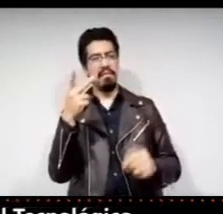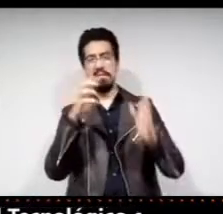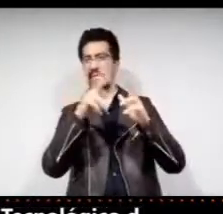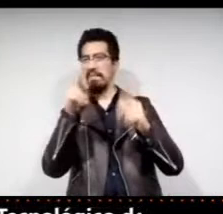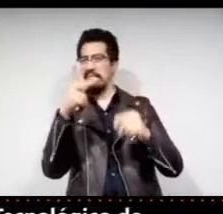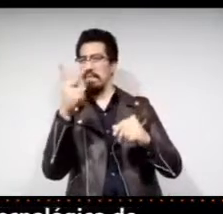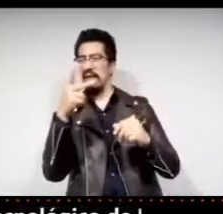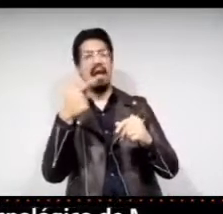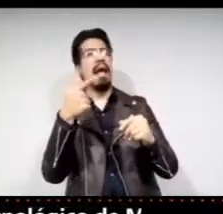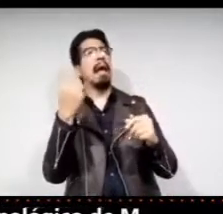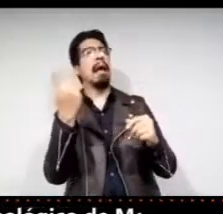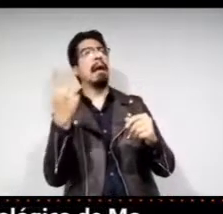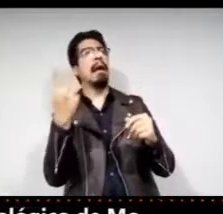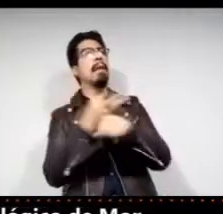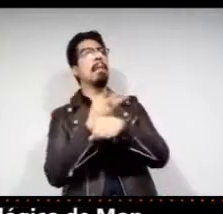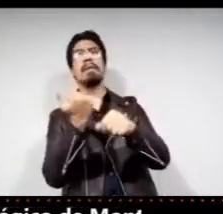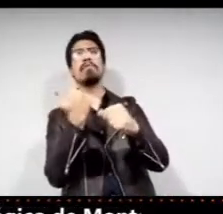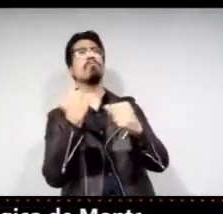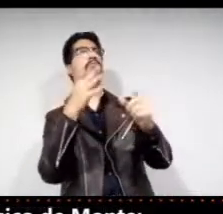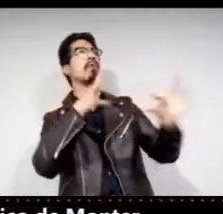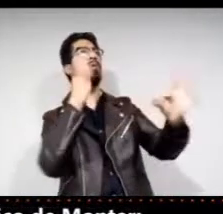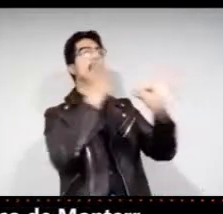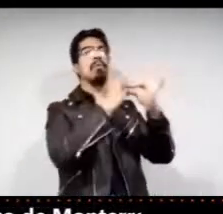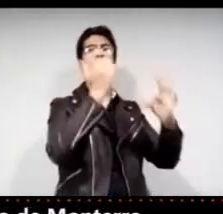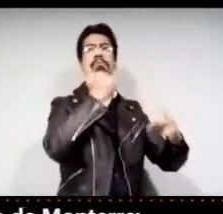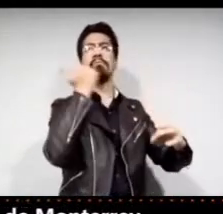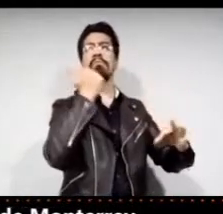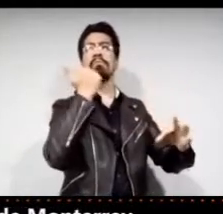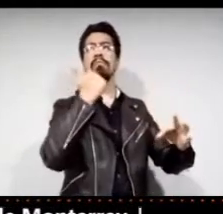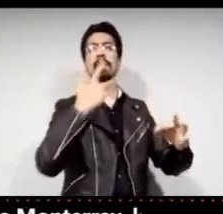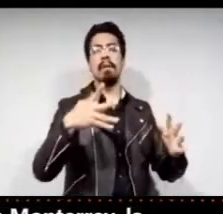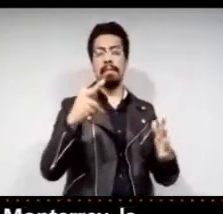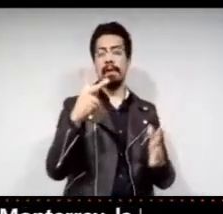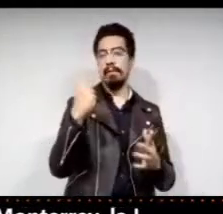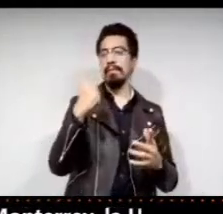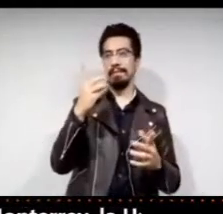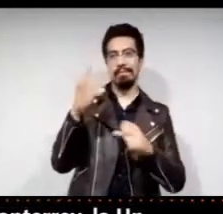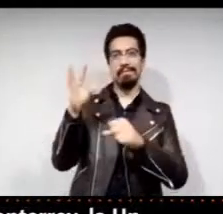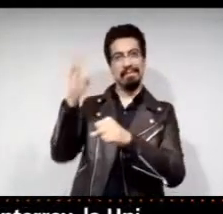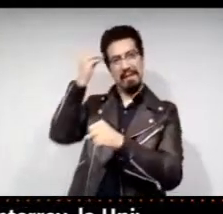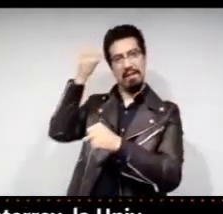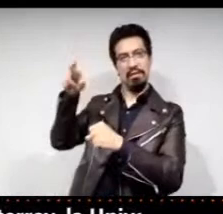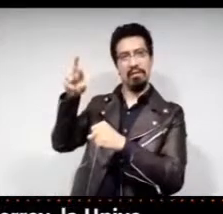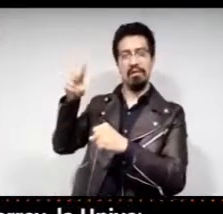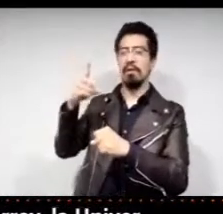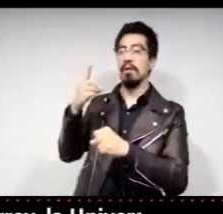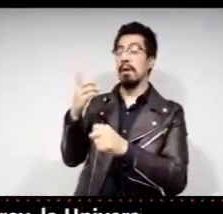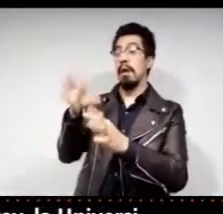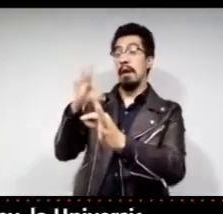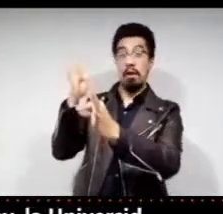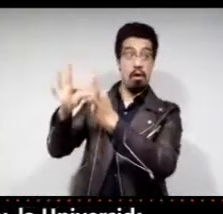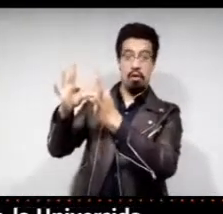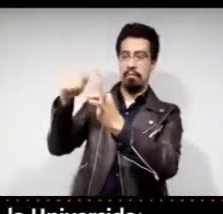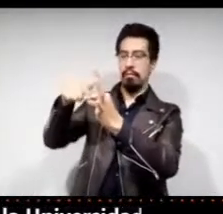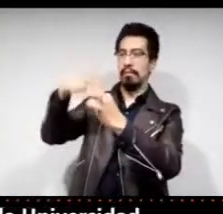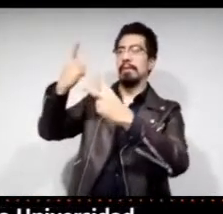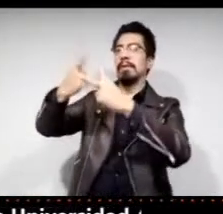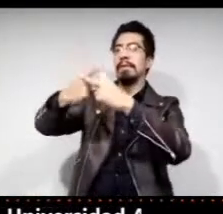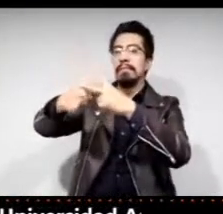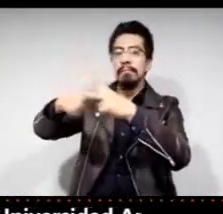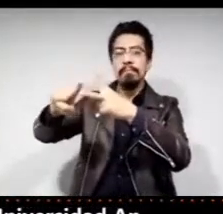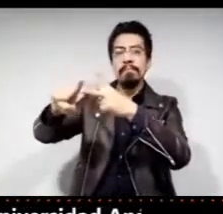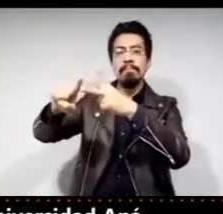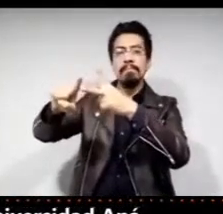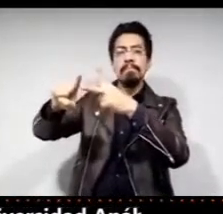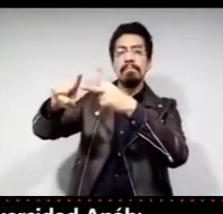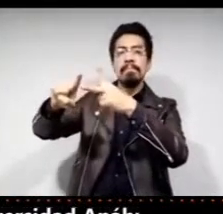compromiso de los estudiantes, pero como nos dice bien doctor Gómez, ese compromiso también surge de lo